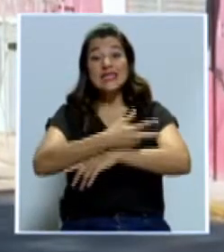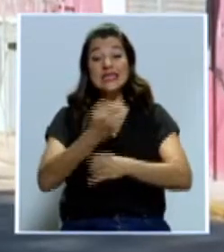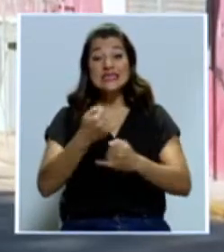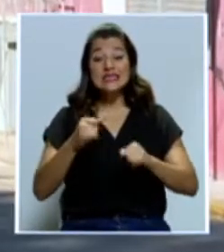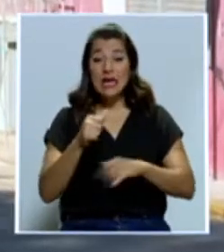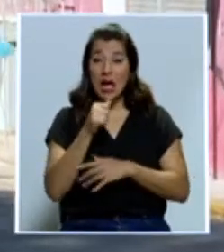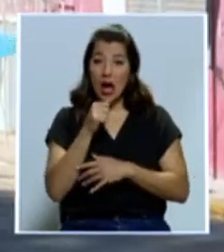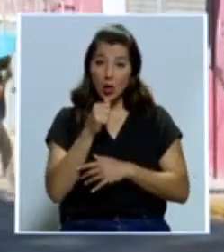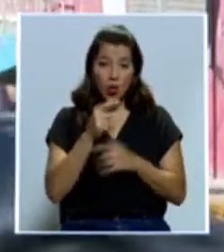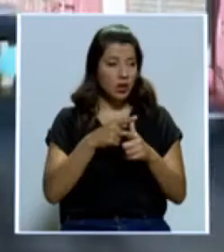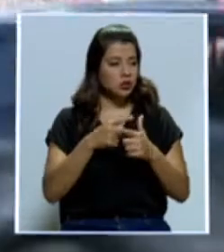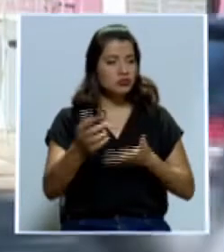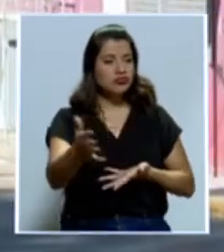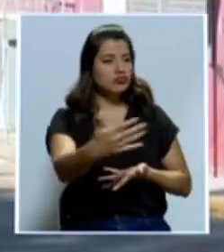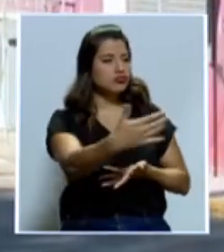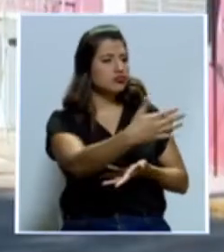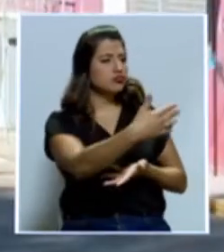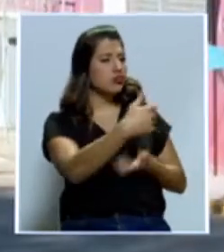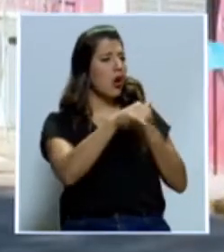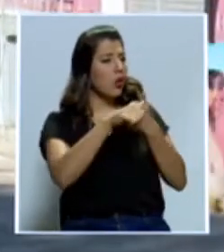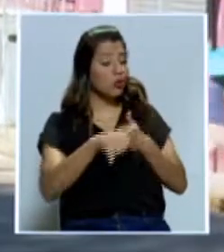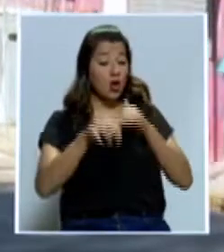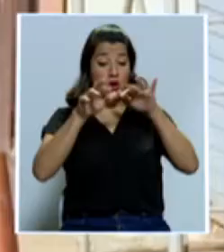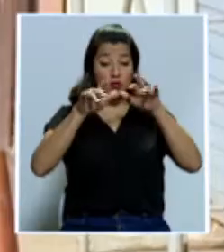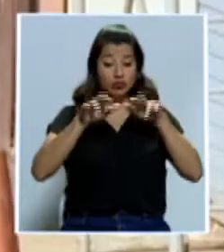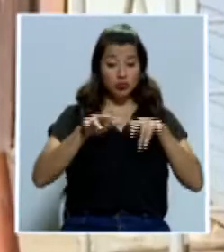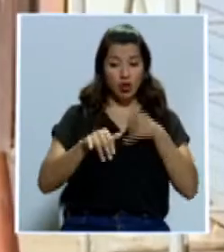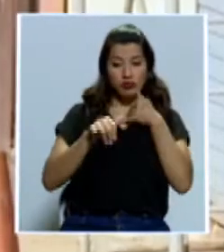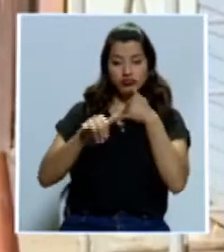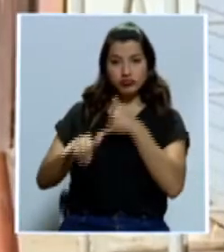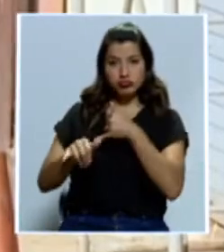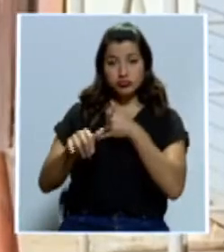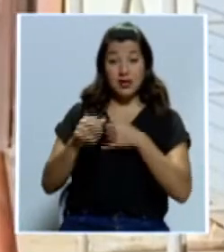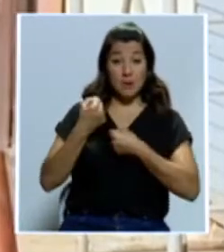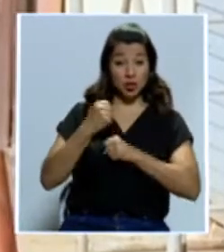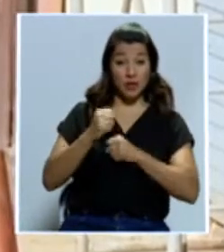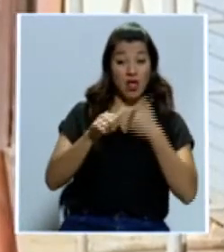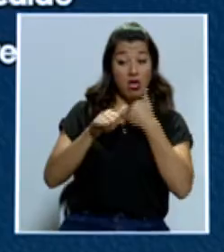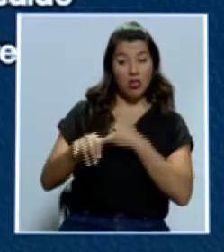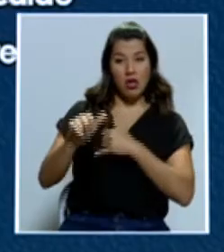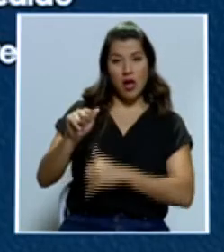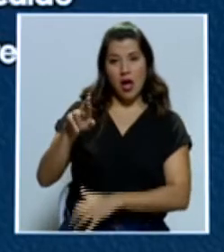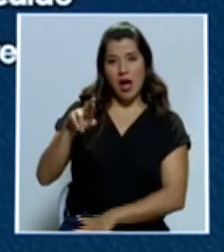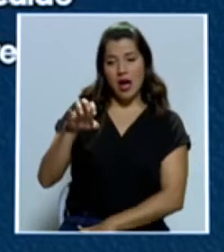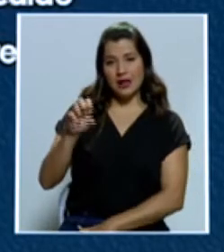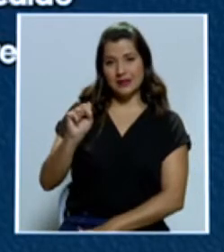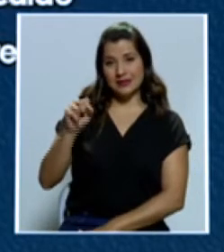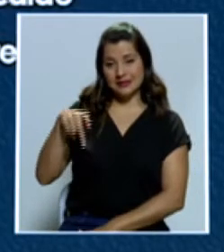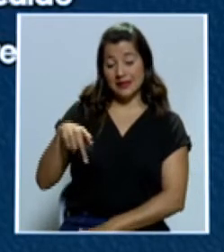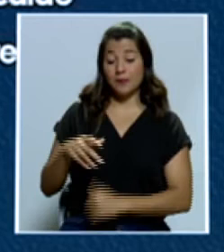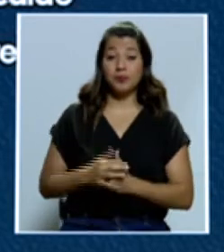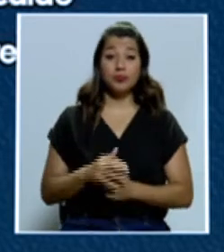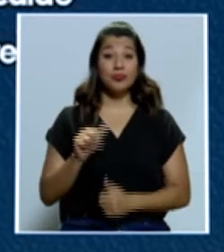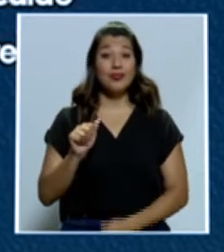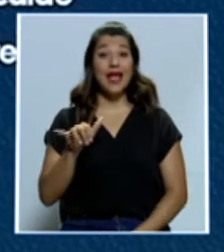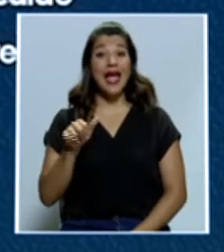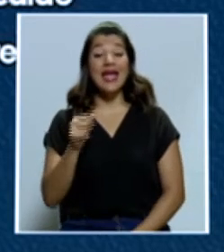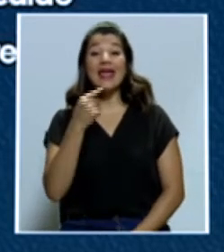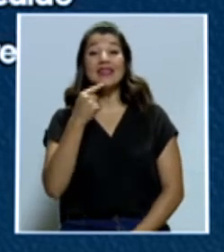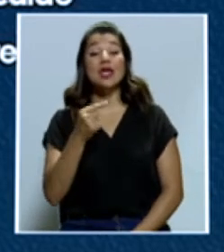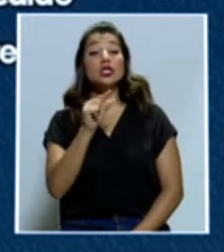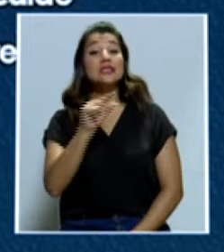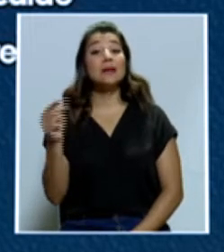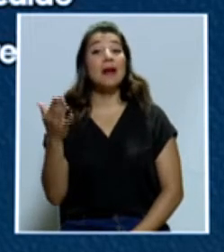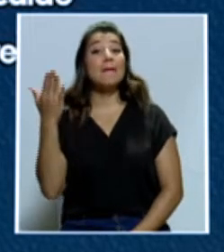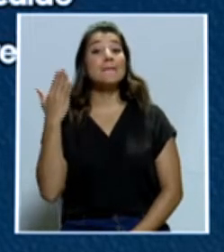un mensaje de WhatsApp, la oficina de prensa de la AIA nos indicó lo siguiente. La semana pasada, el señor alcalde y el